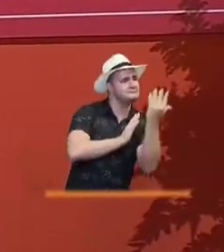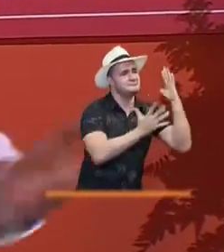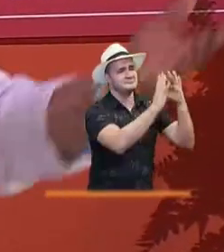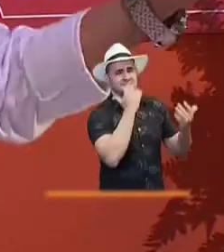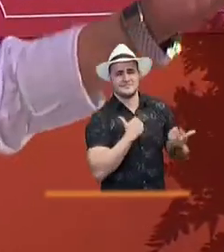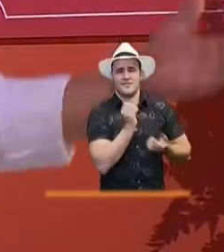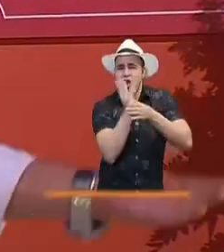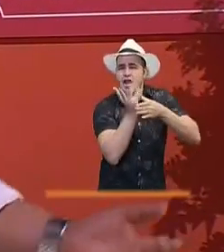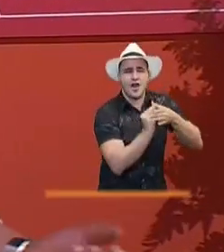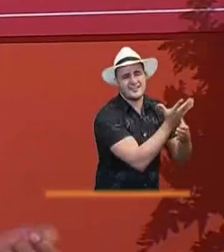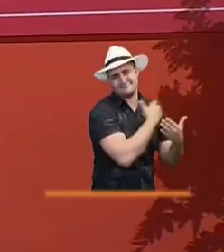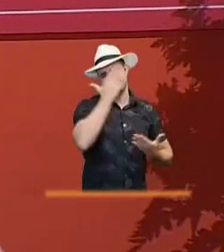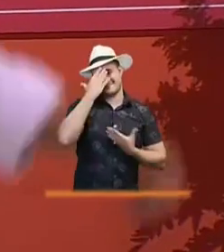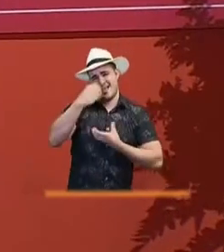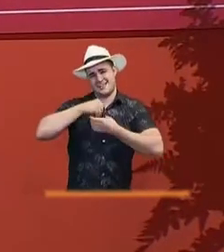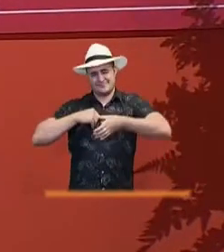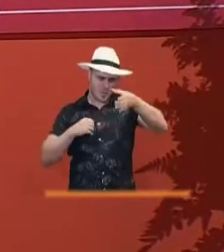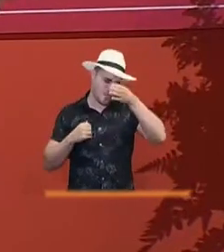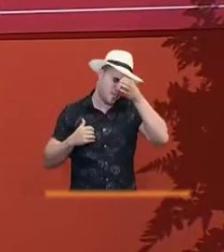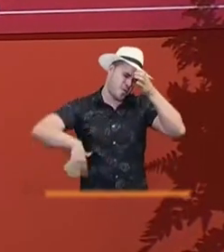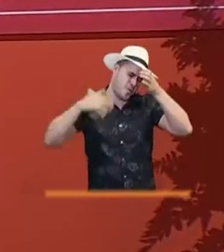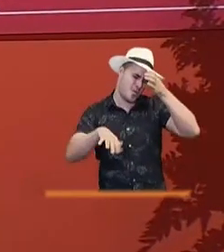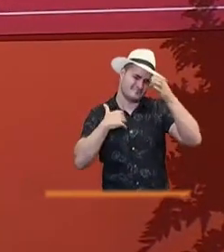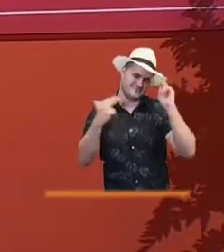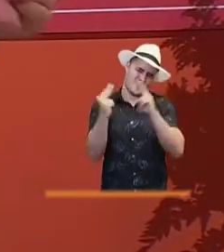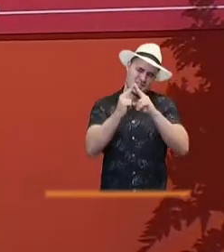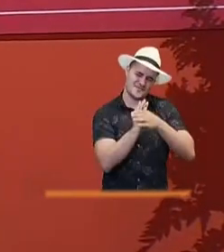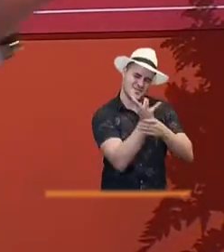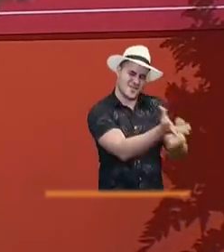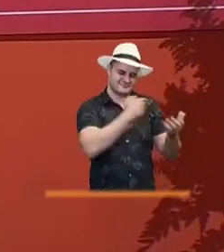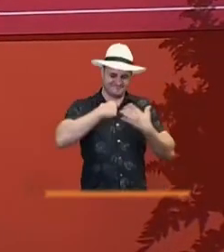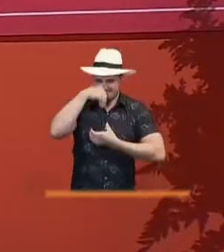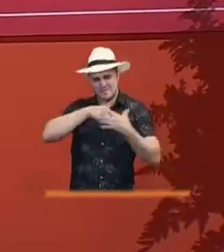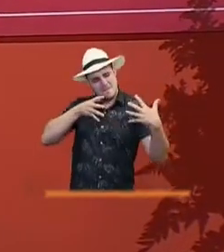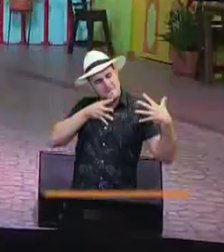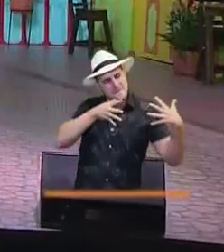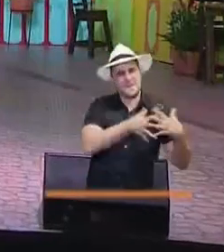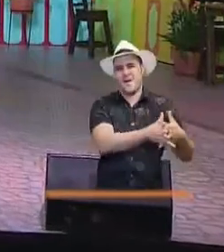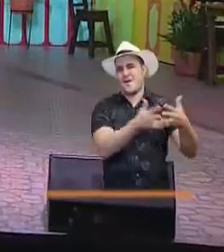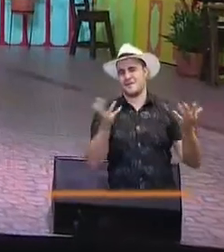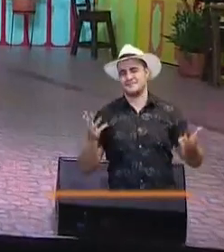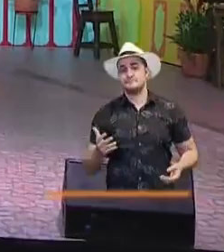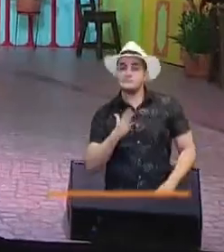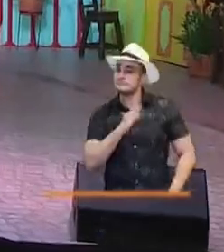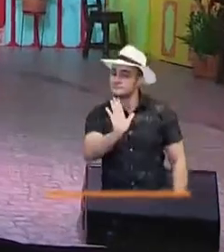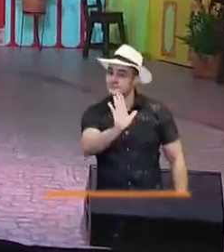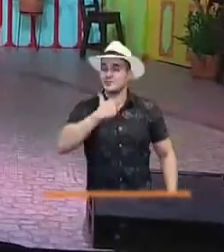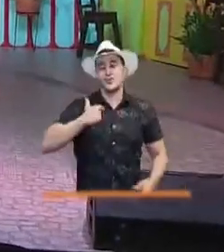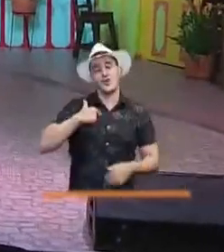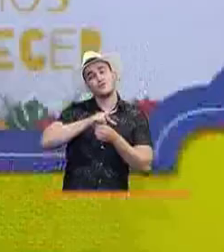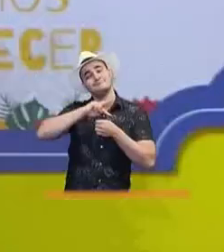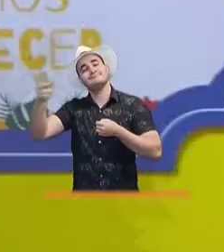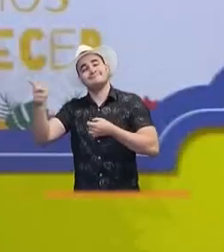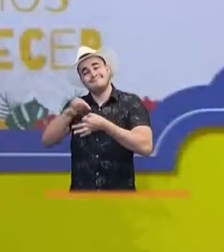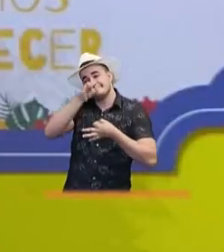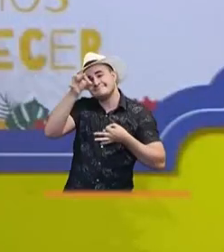que entienden perfectamente el lenguaje de las flores. Yo vengo de